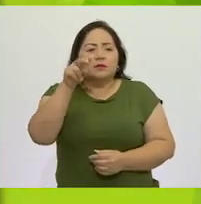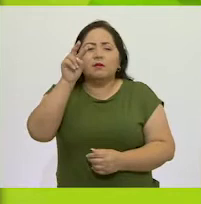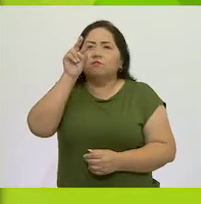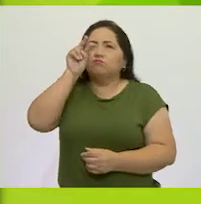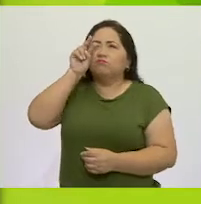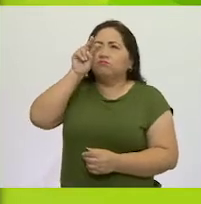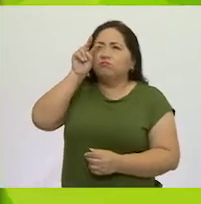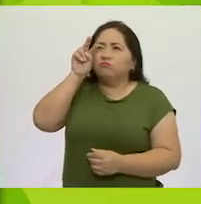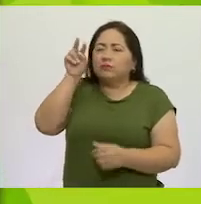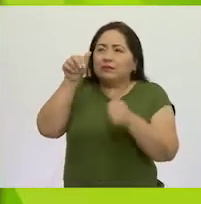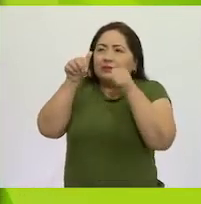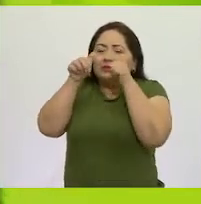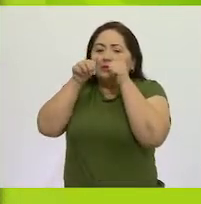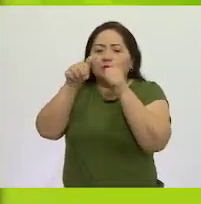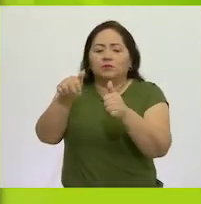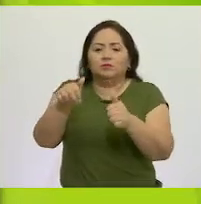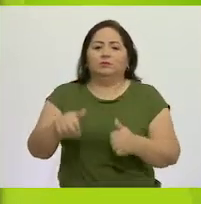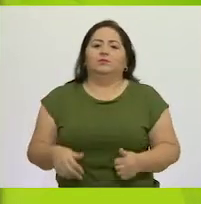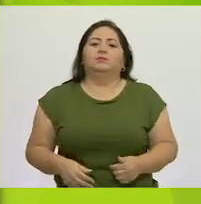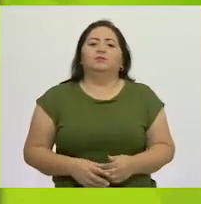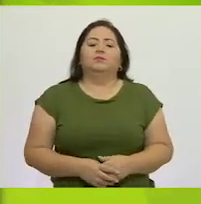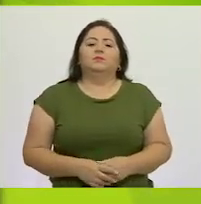Obsérvala con mucha atención.